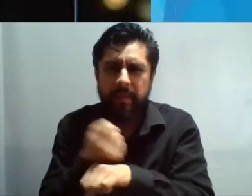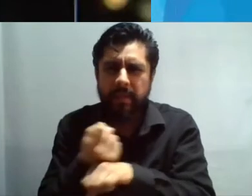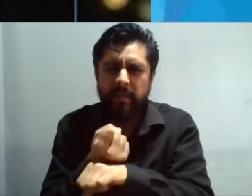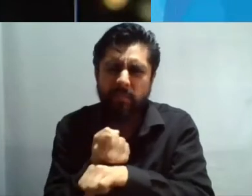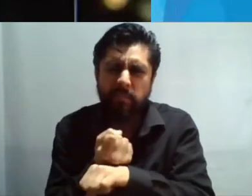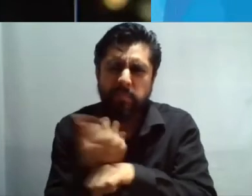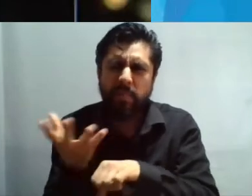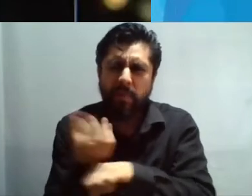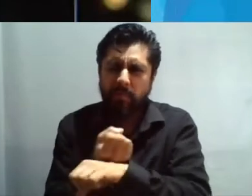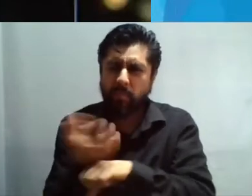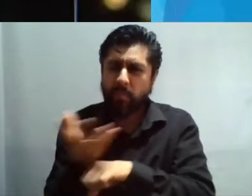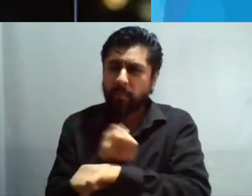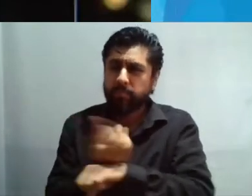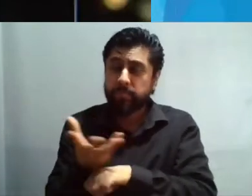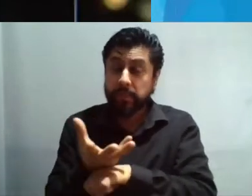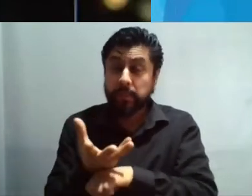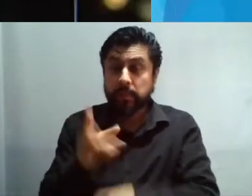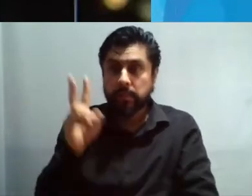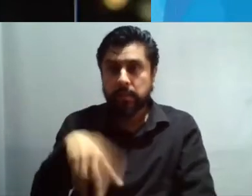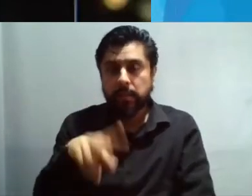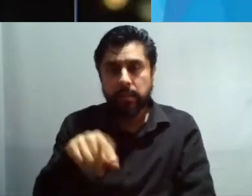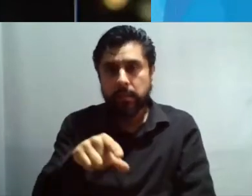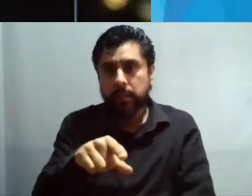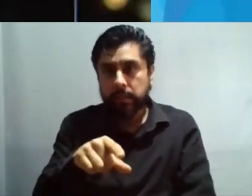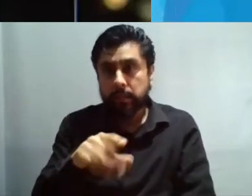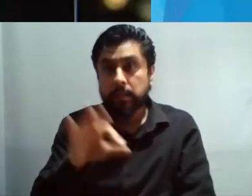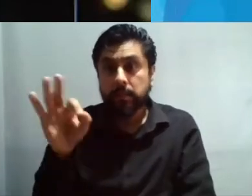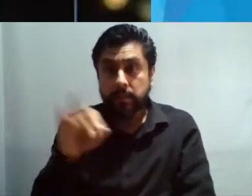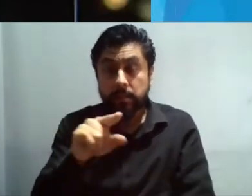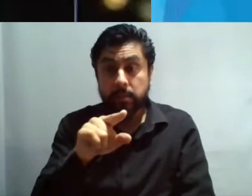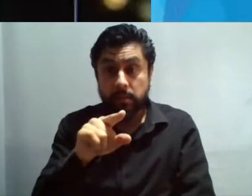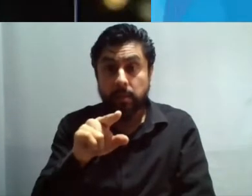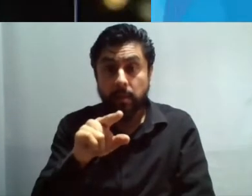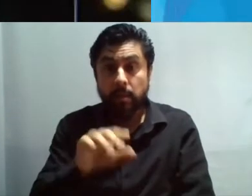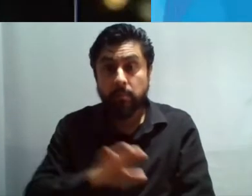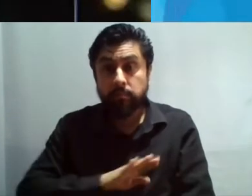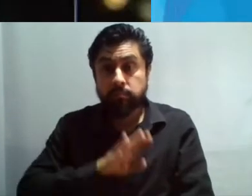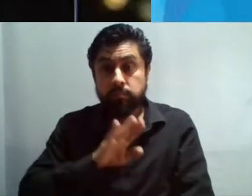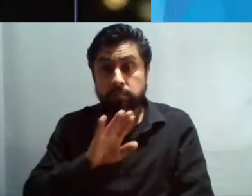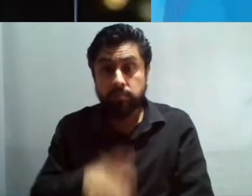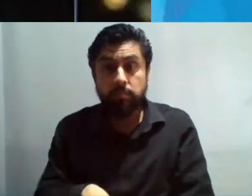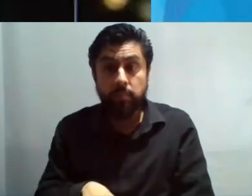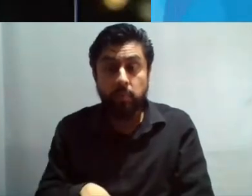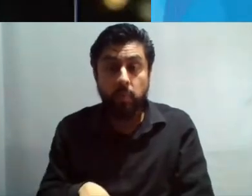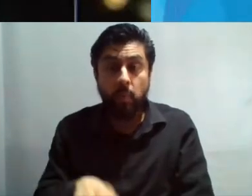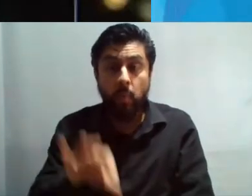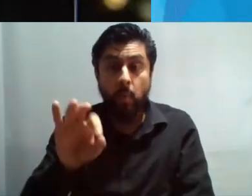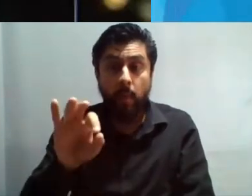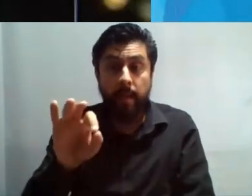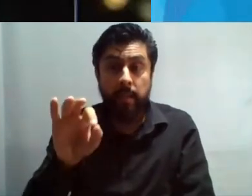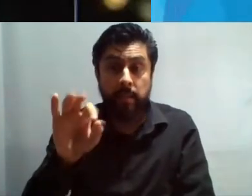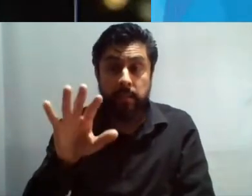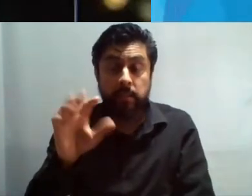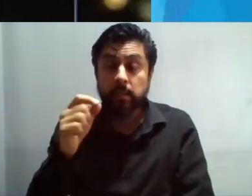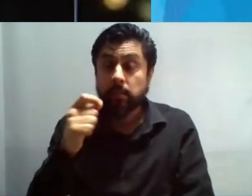que créanme, tendremos tristemente un desenlace funesto en cerca de 45-60